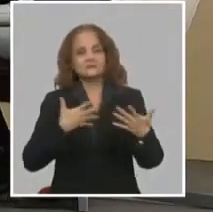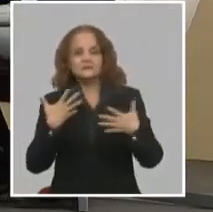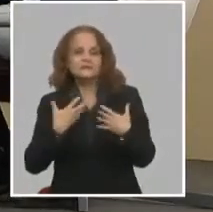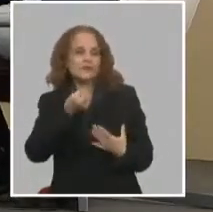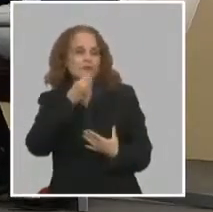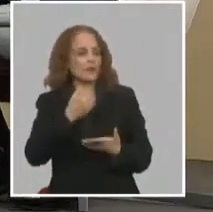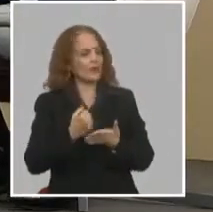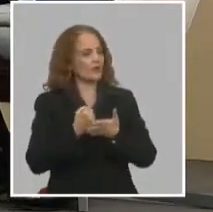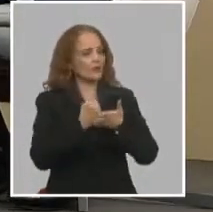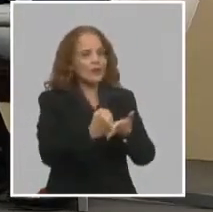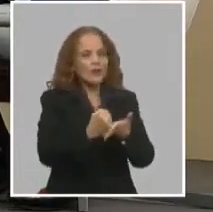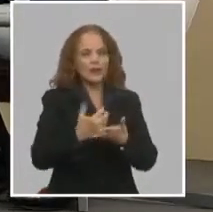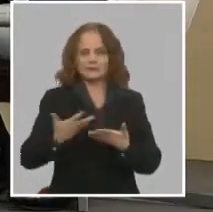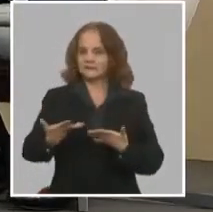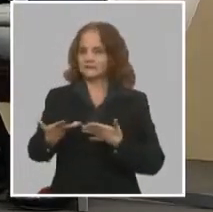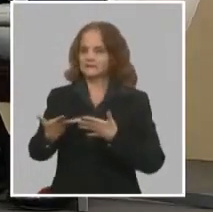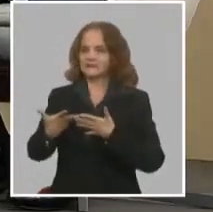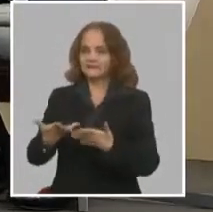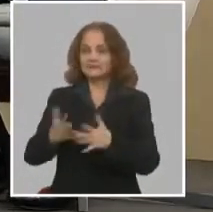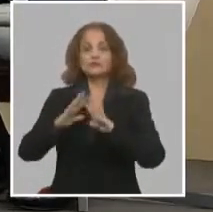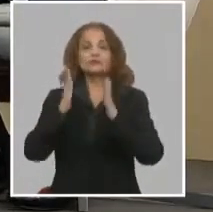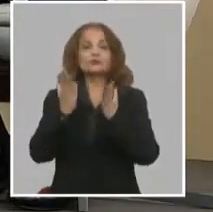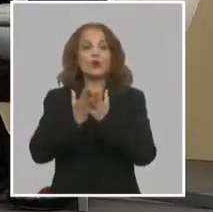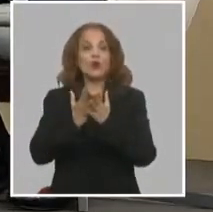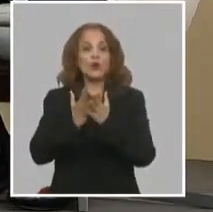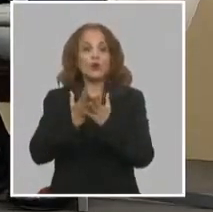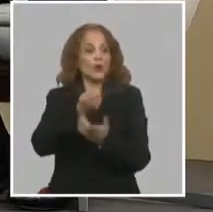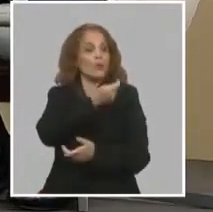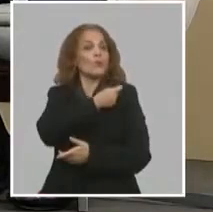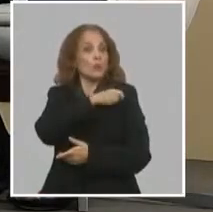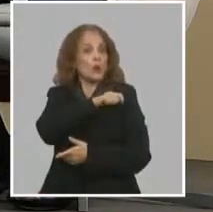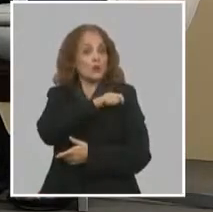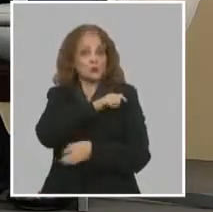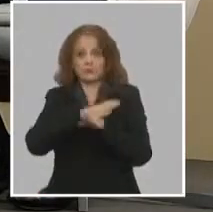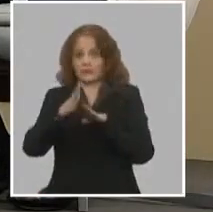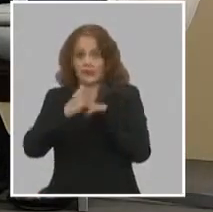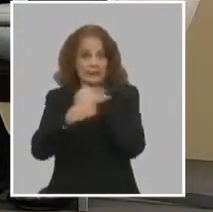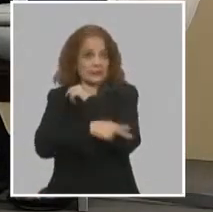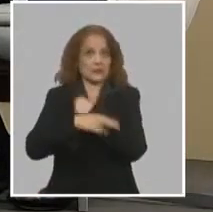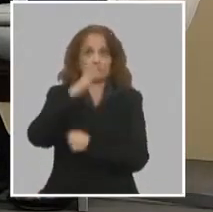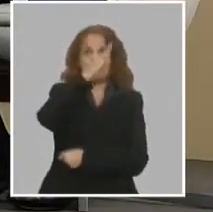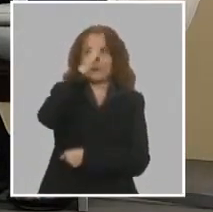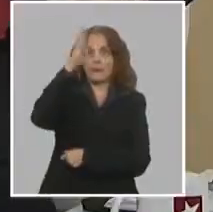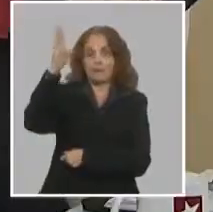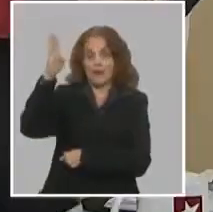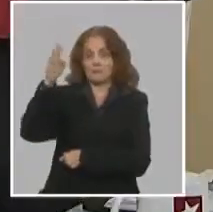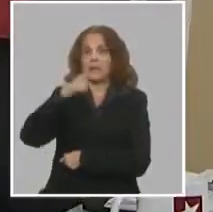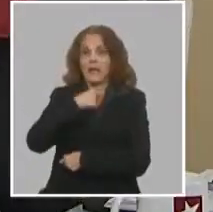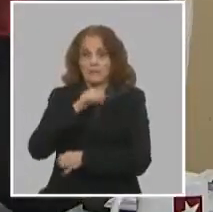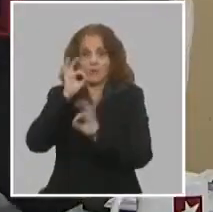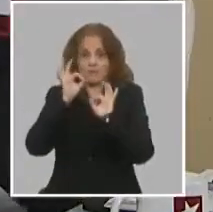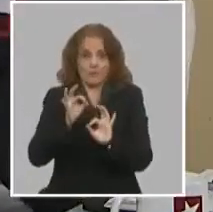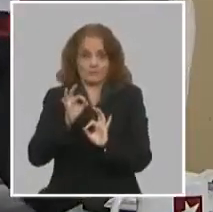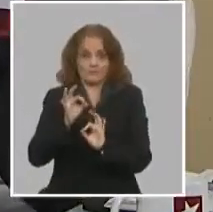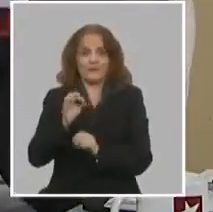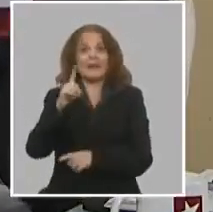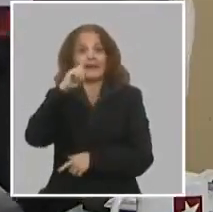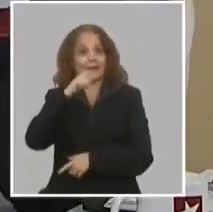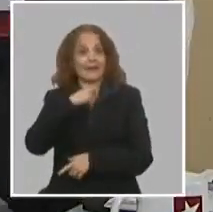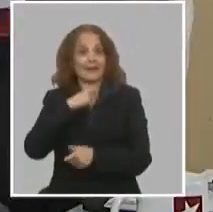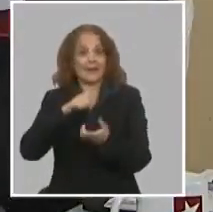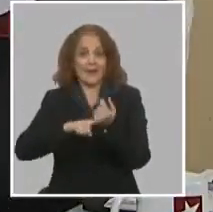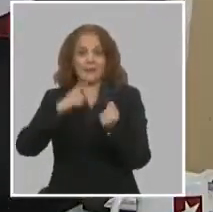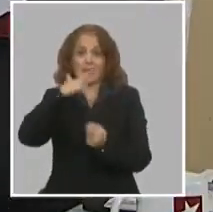la generosa entrega a un pueblo hermano, a veces incluso desconocido, como pudo haber sido Nepal cuando ustedes llegaron